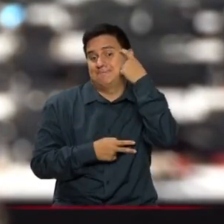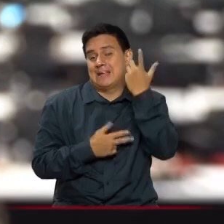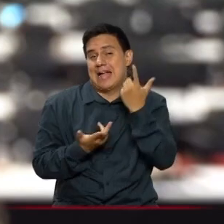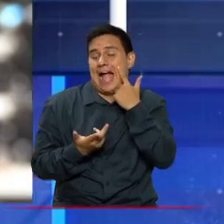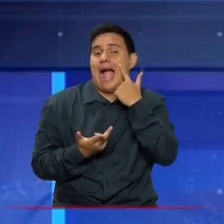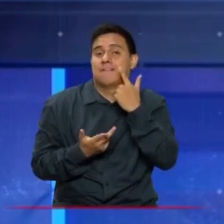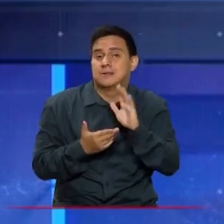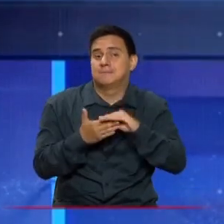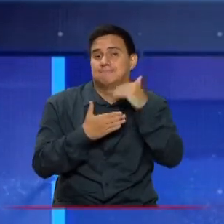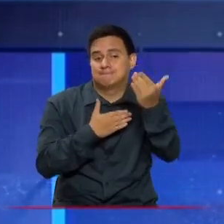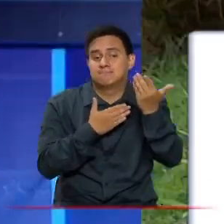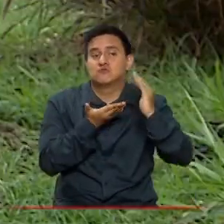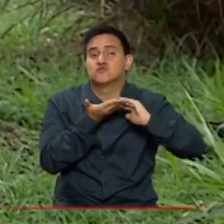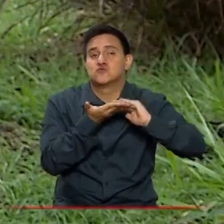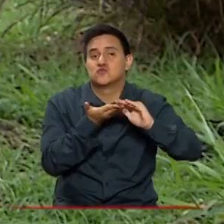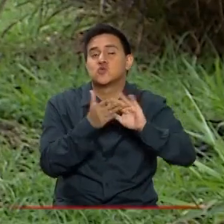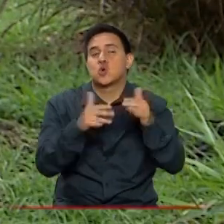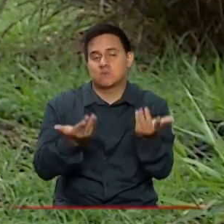a subsanarlos.